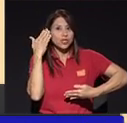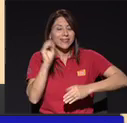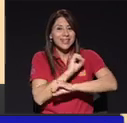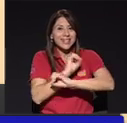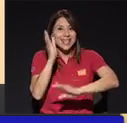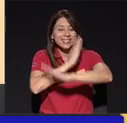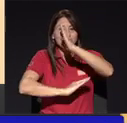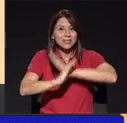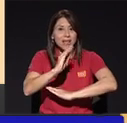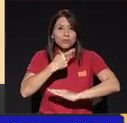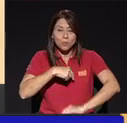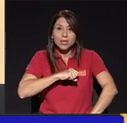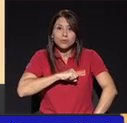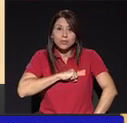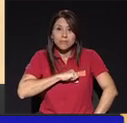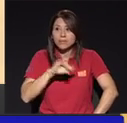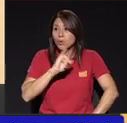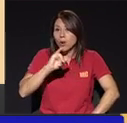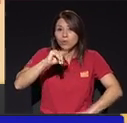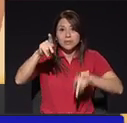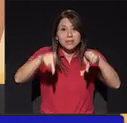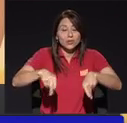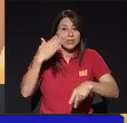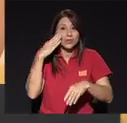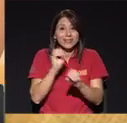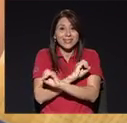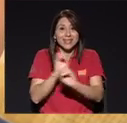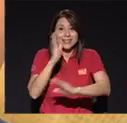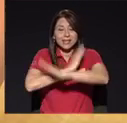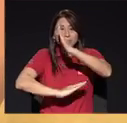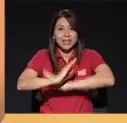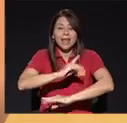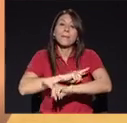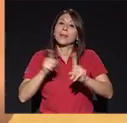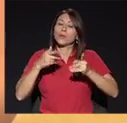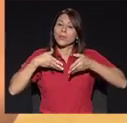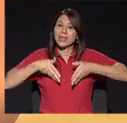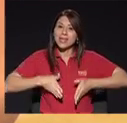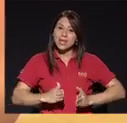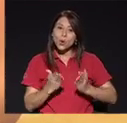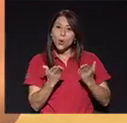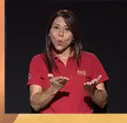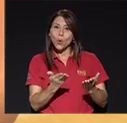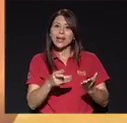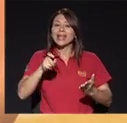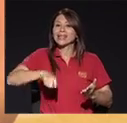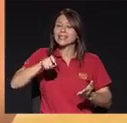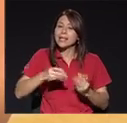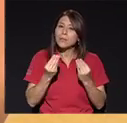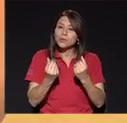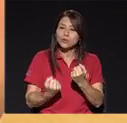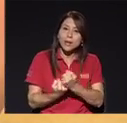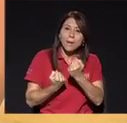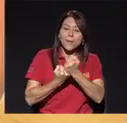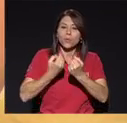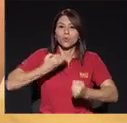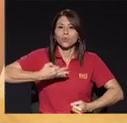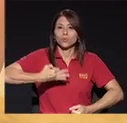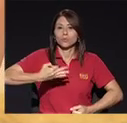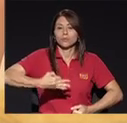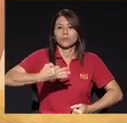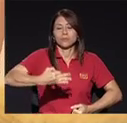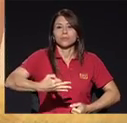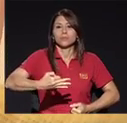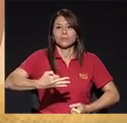como se asustan todos los demás ciudadanos que no conocen la discapacidad o que no la viven. Pero mi hijo, que necesita muchos apoyos